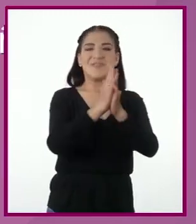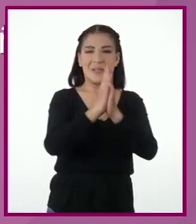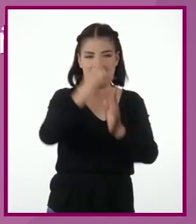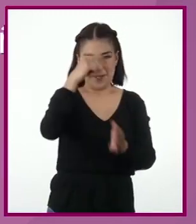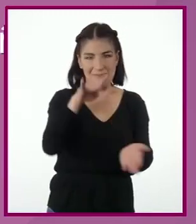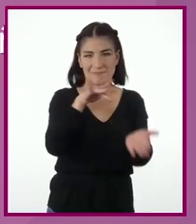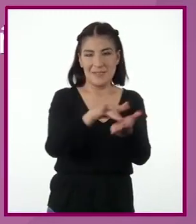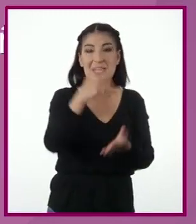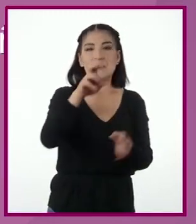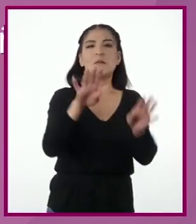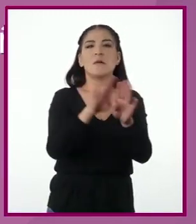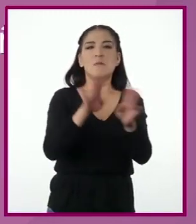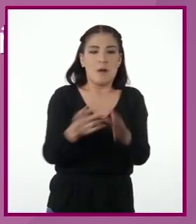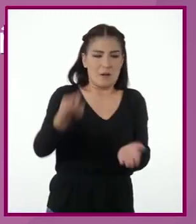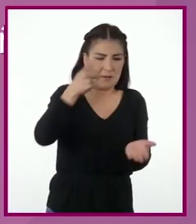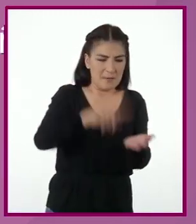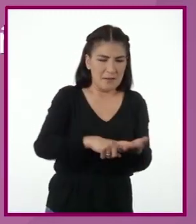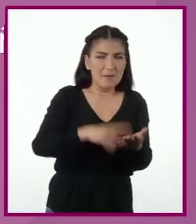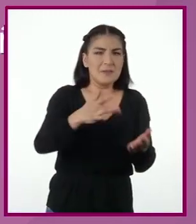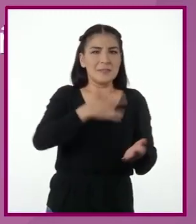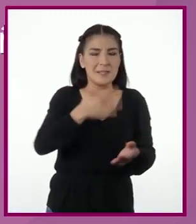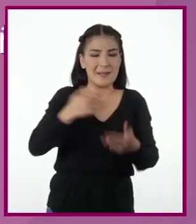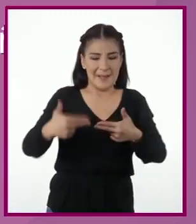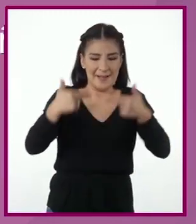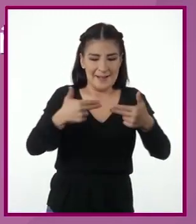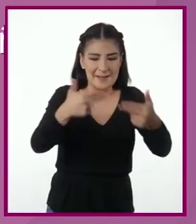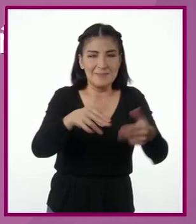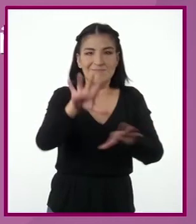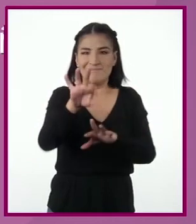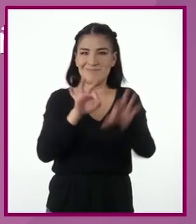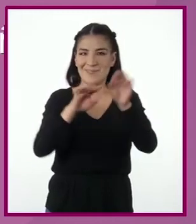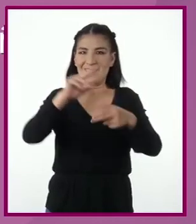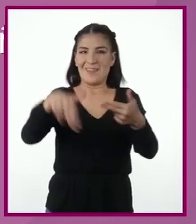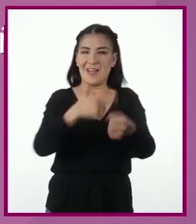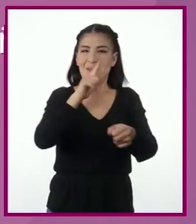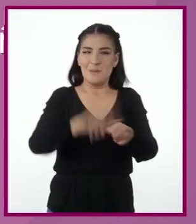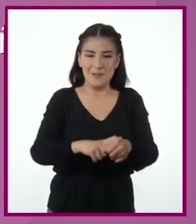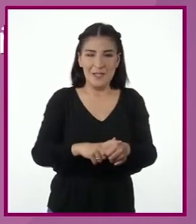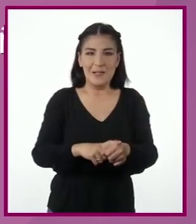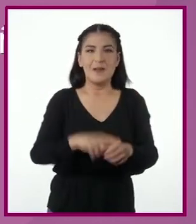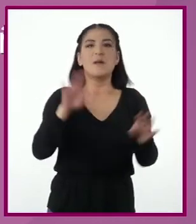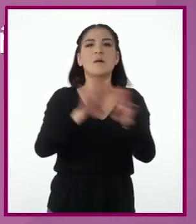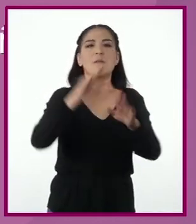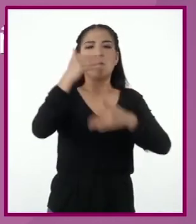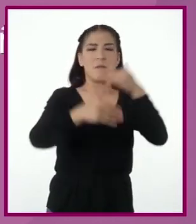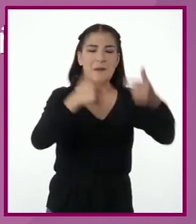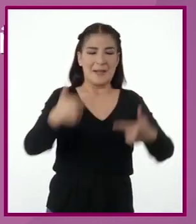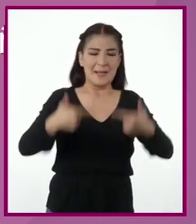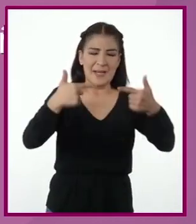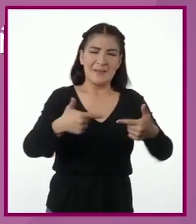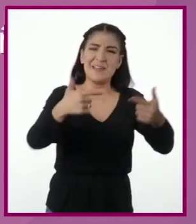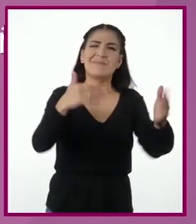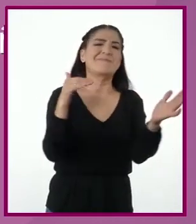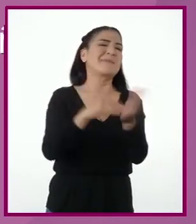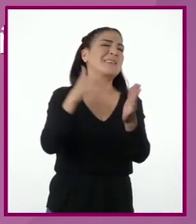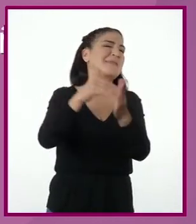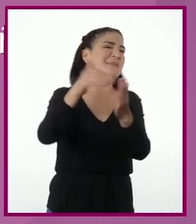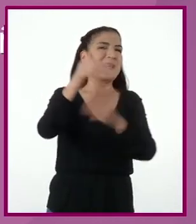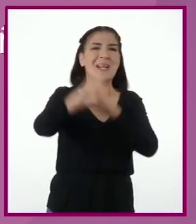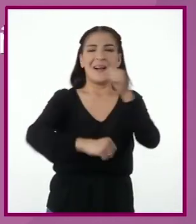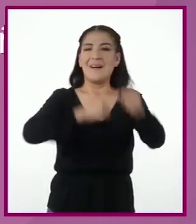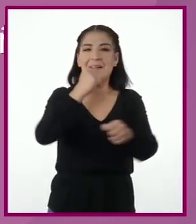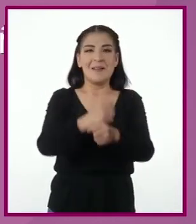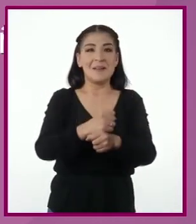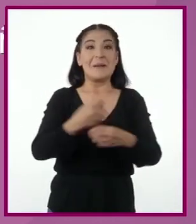se conserva por medio de selección natural y herencia. Así, al paso de muchas generaciones, a lo largo de millones de años, la vida